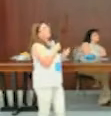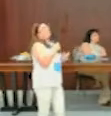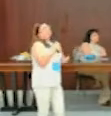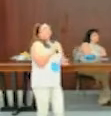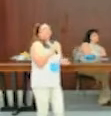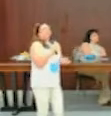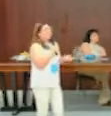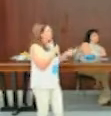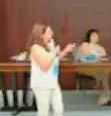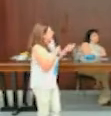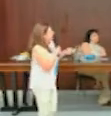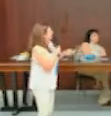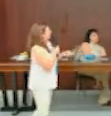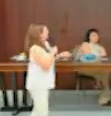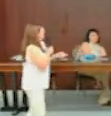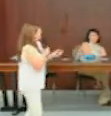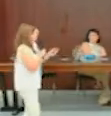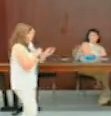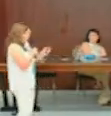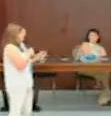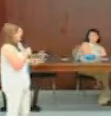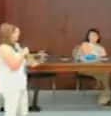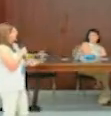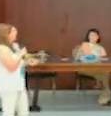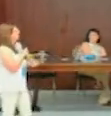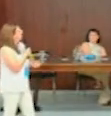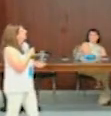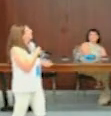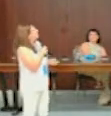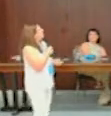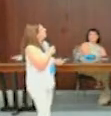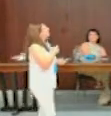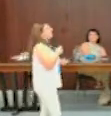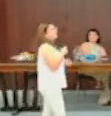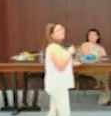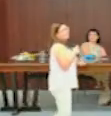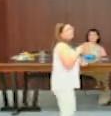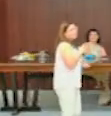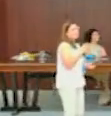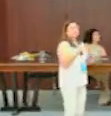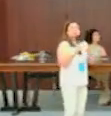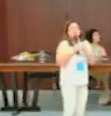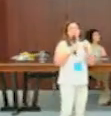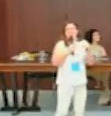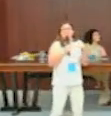va curando. Esto dijo Voltaire. Interesante. Bien, manejo del tiempo.